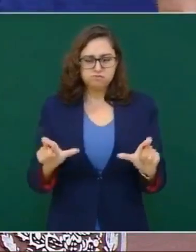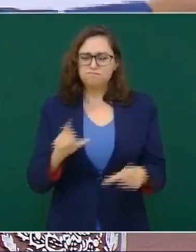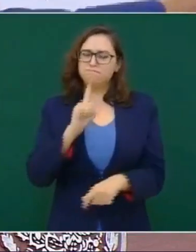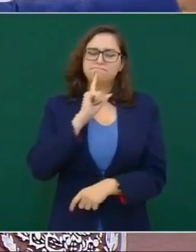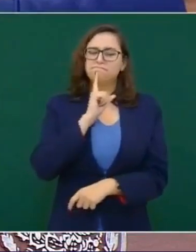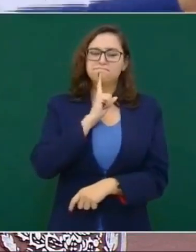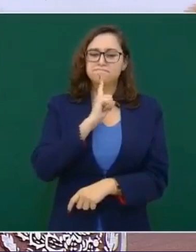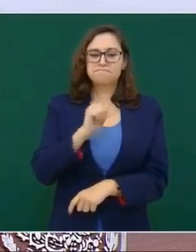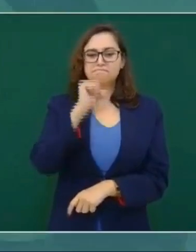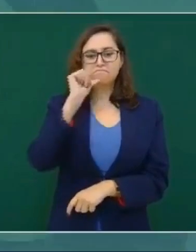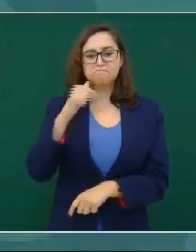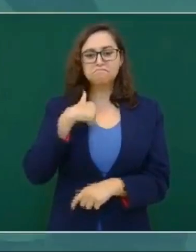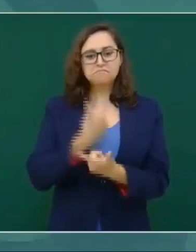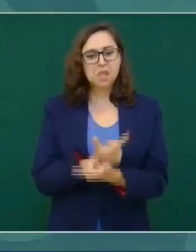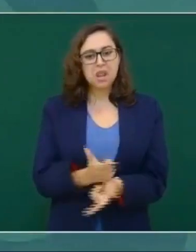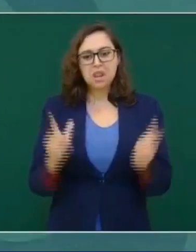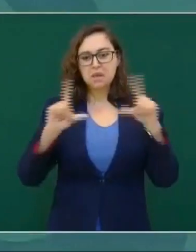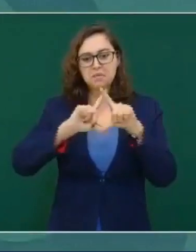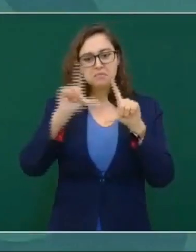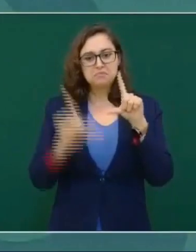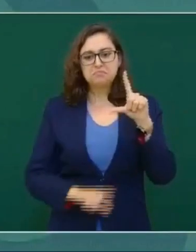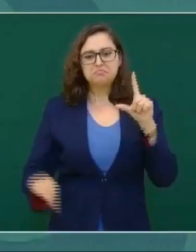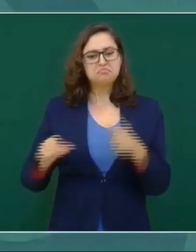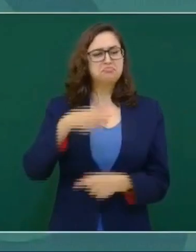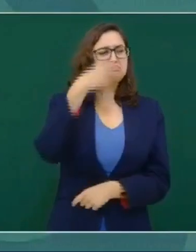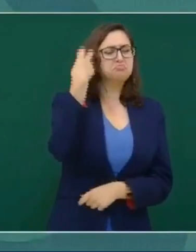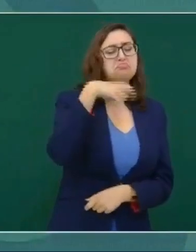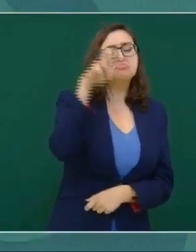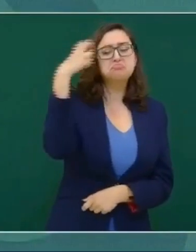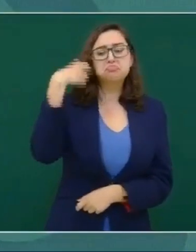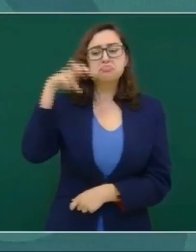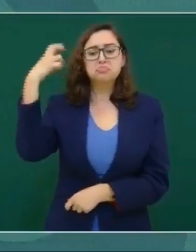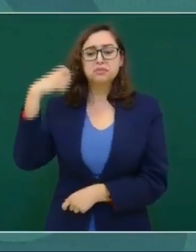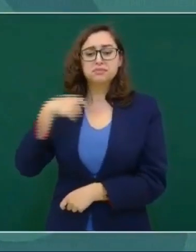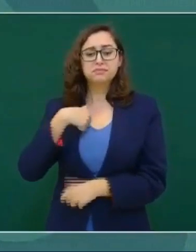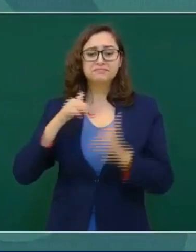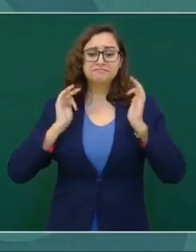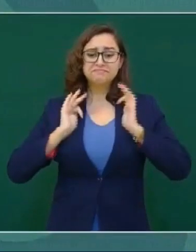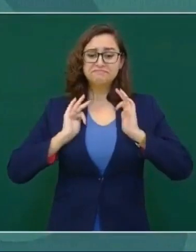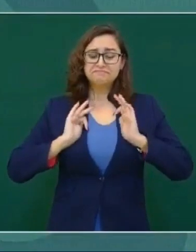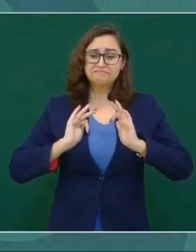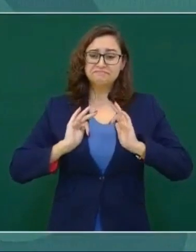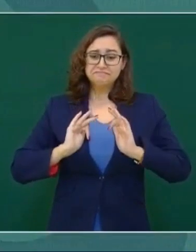ir a todos lados. Tengo mi conciencia tranquila.